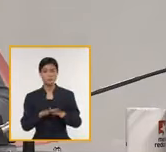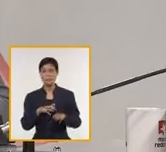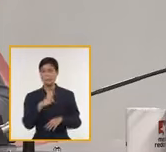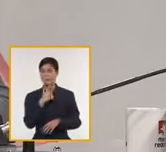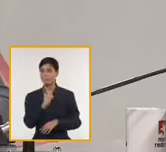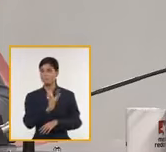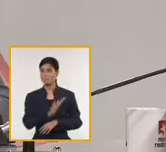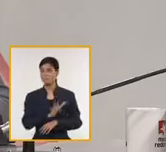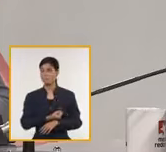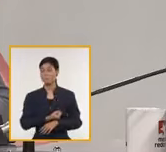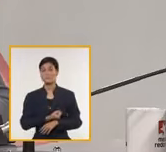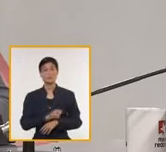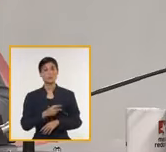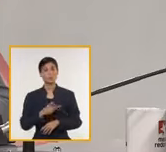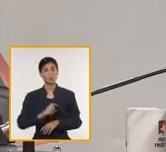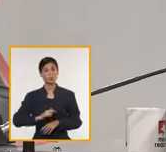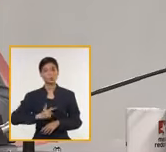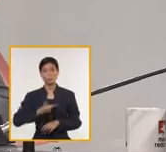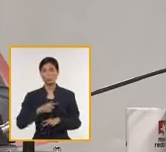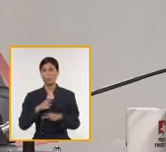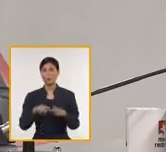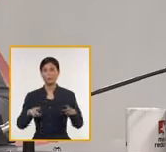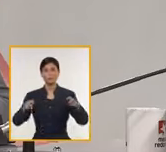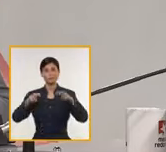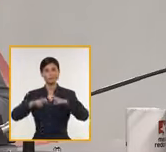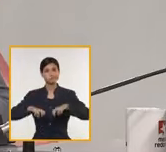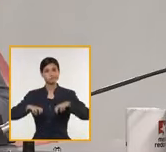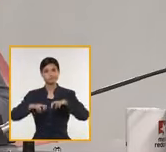que es la cultura cubana, en los estudios históricos.